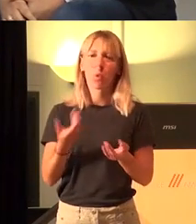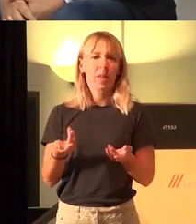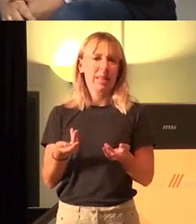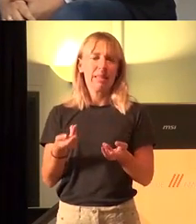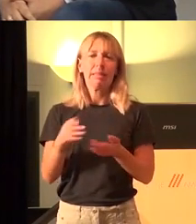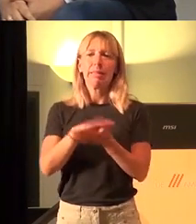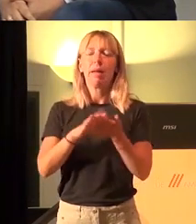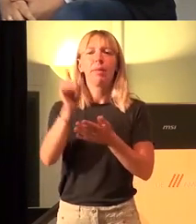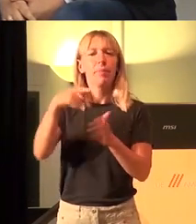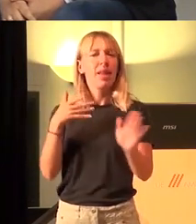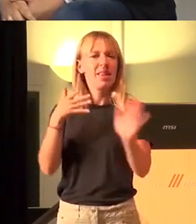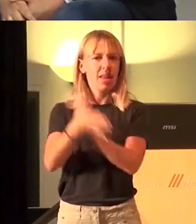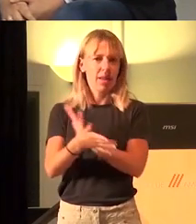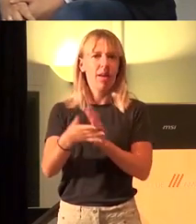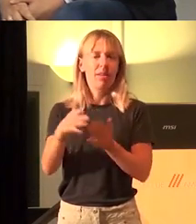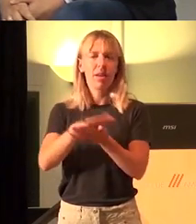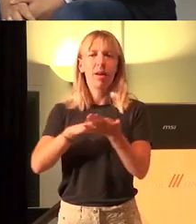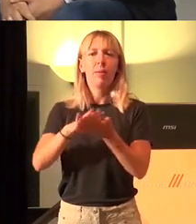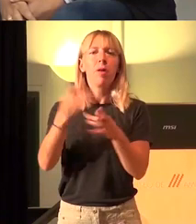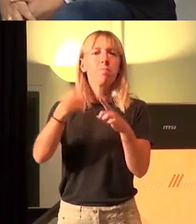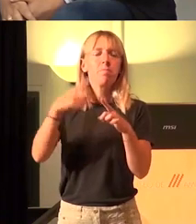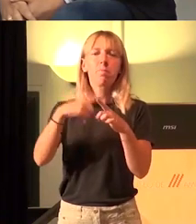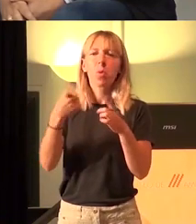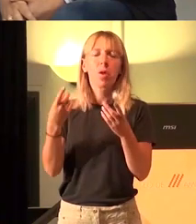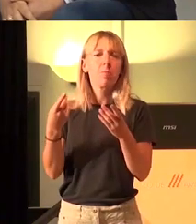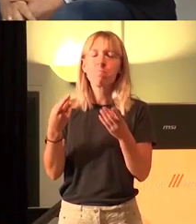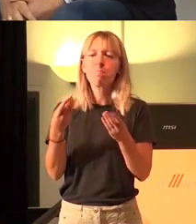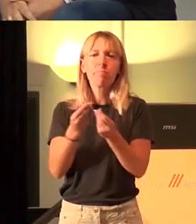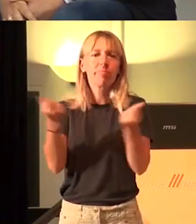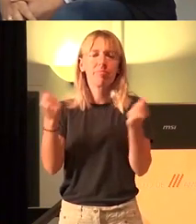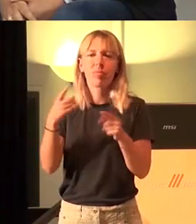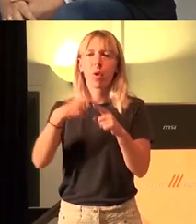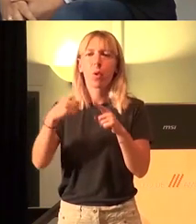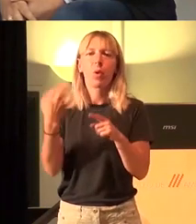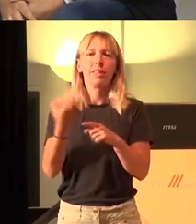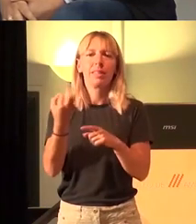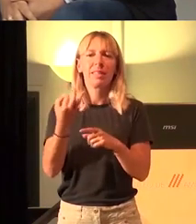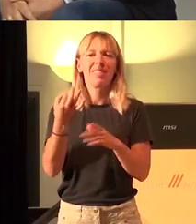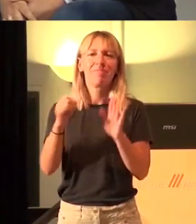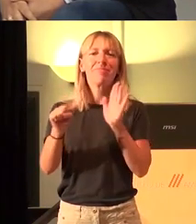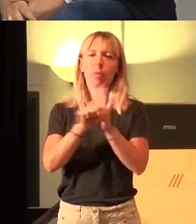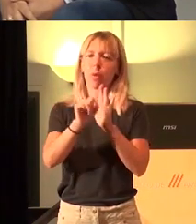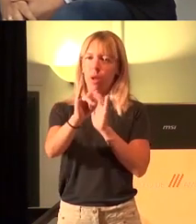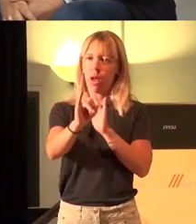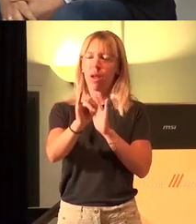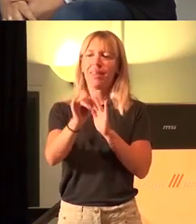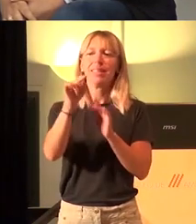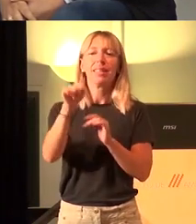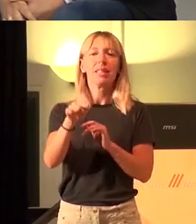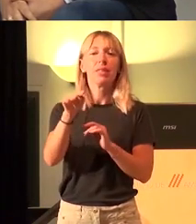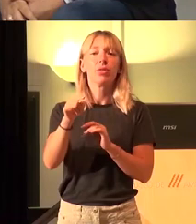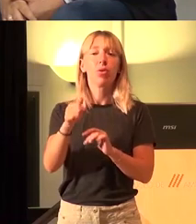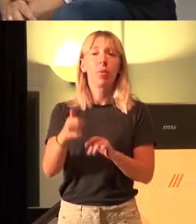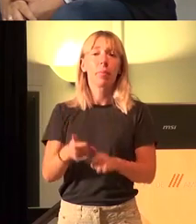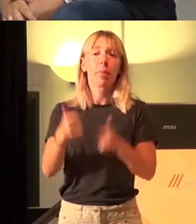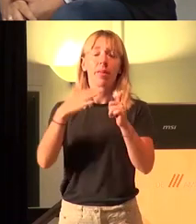de eternidades, habla de cosas inefables, habla de ese tipo de cosas, de simbolismos. Eso es lo más que